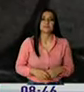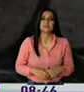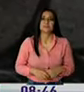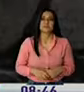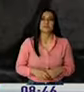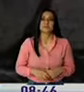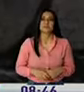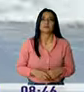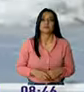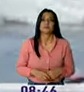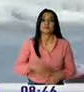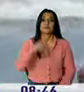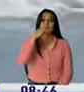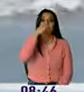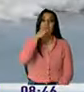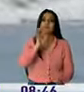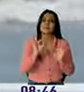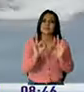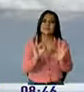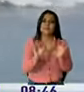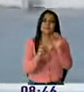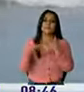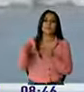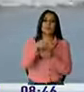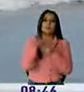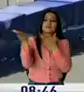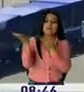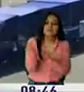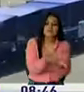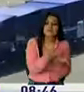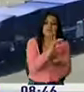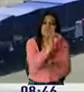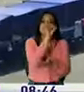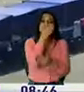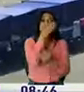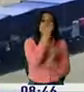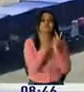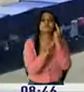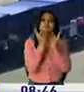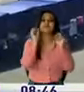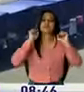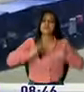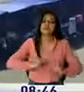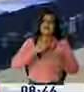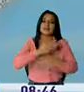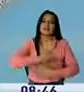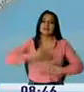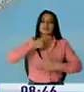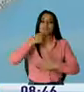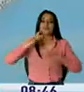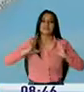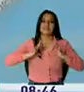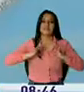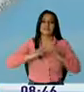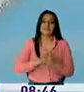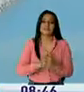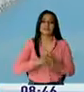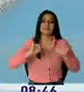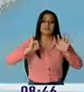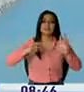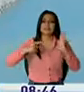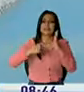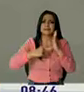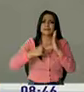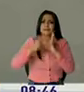Manta está lista para recibir a los turistas que escojan a esta ciudad como destino para disfrutar de este feriado. Más de 6.000 plazas de alojamiento